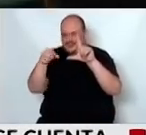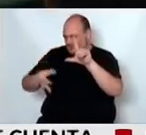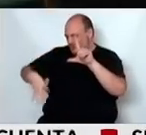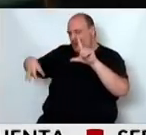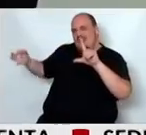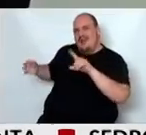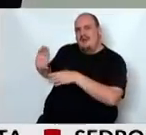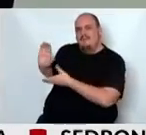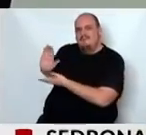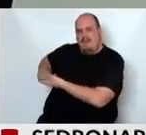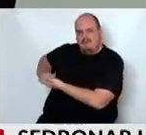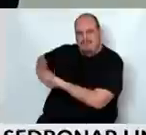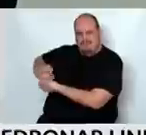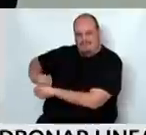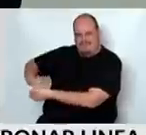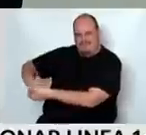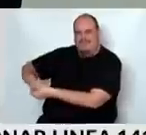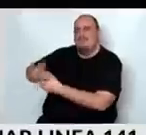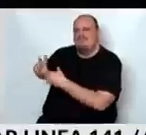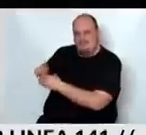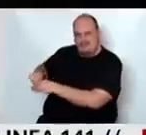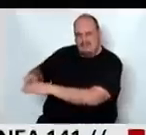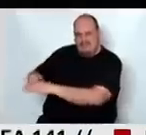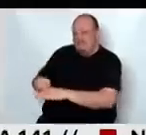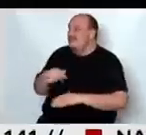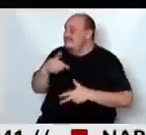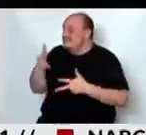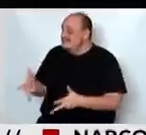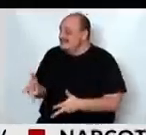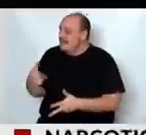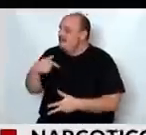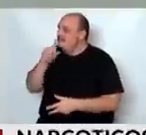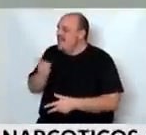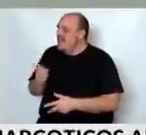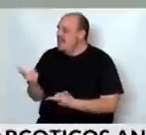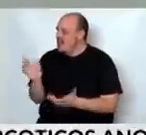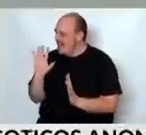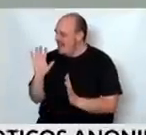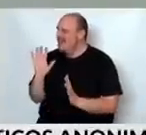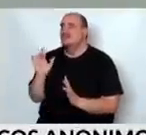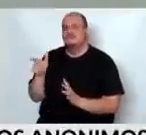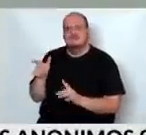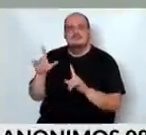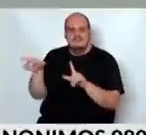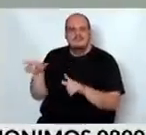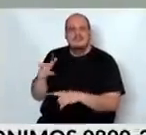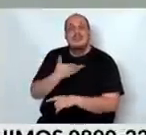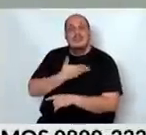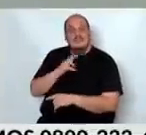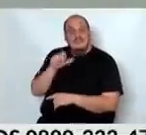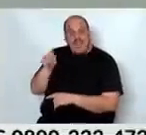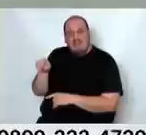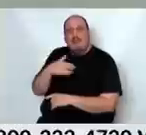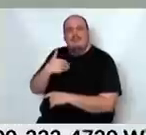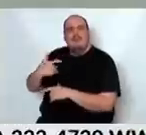ratón. Sí, sí, sí. Y la sí, madre totalmente. Le dice, acá no hay peligro. Totalmente, bueno, se comió entonces, todo. Y ¿sabes que Franco se lo puso a su mamá?